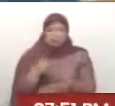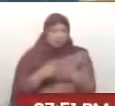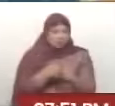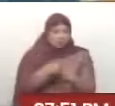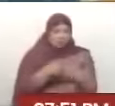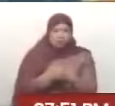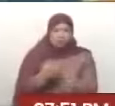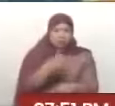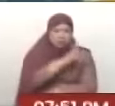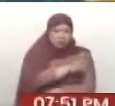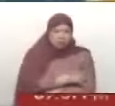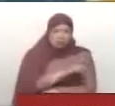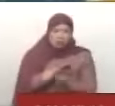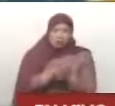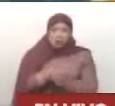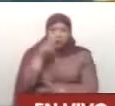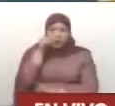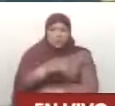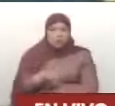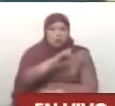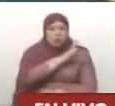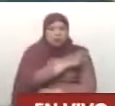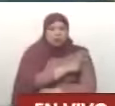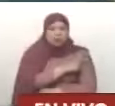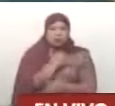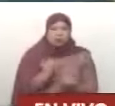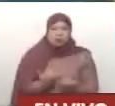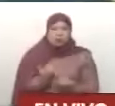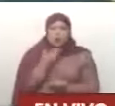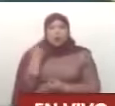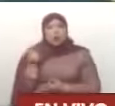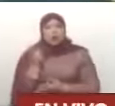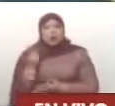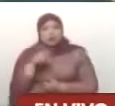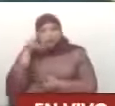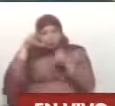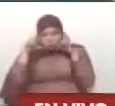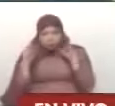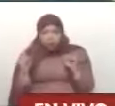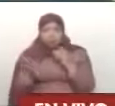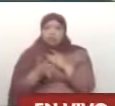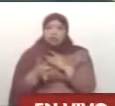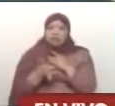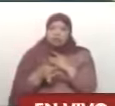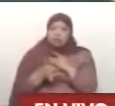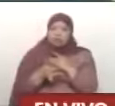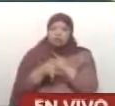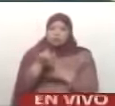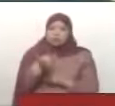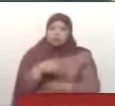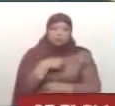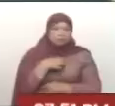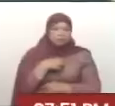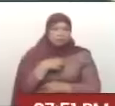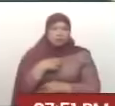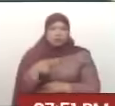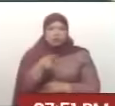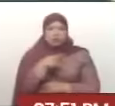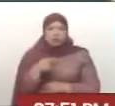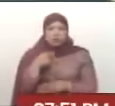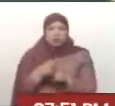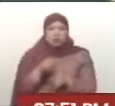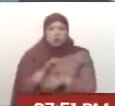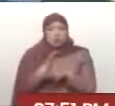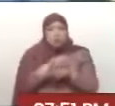del genocidio, del exterminio del pueblo palestino. Y ahora esta juventud profesional, tecnológica, también busca sus maneras